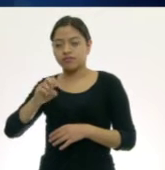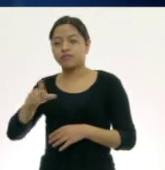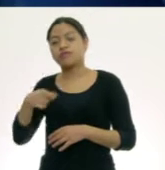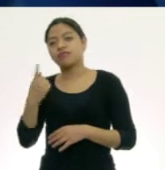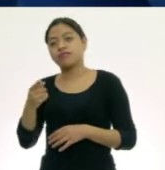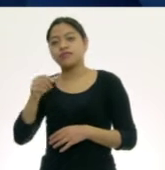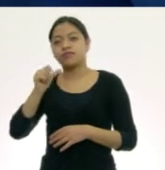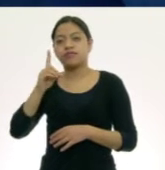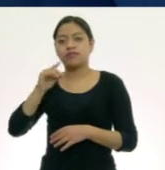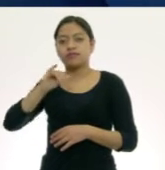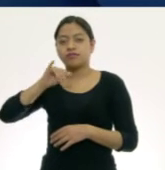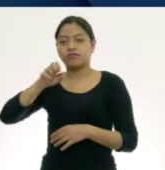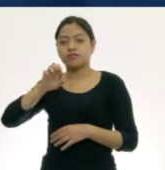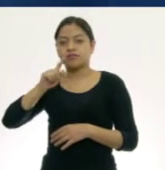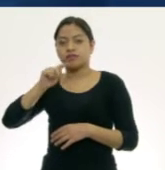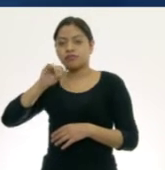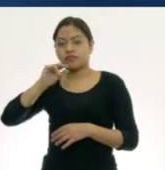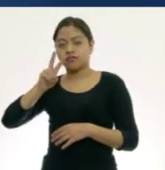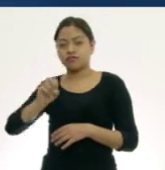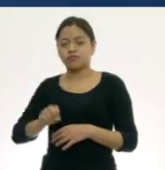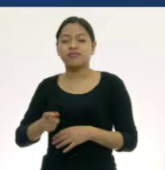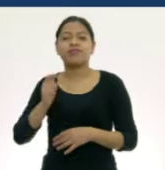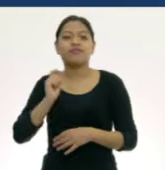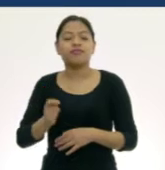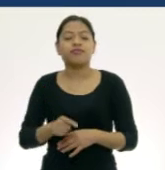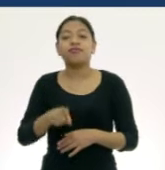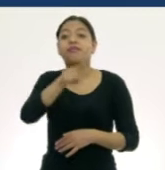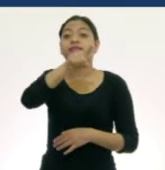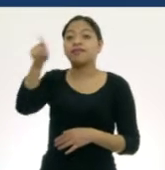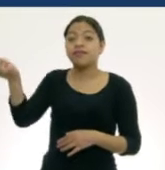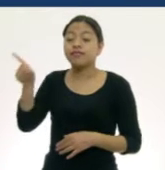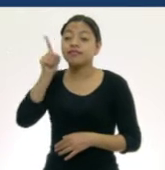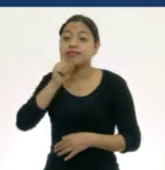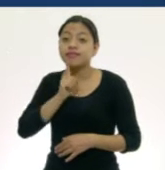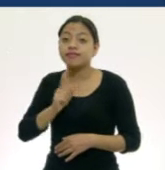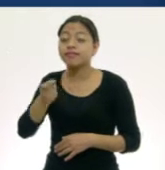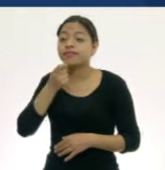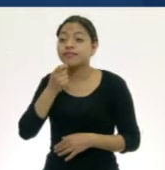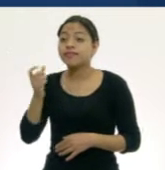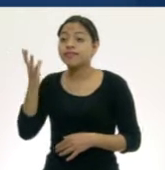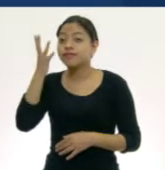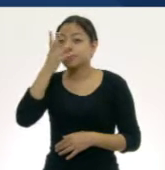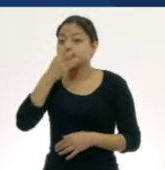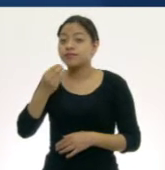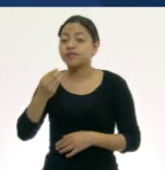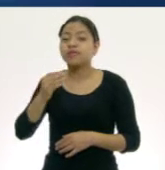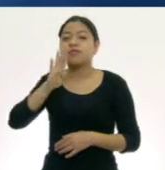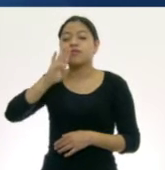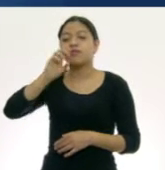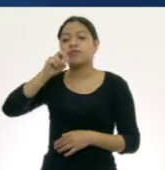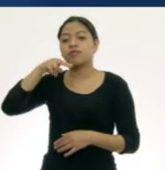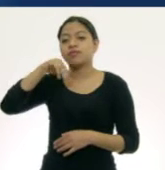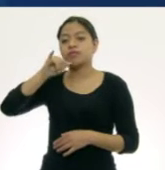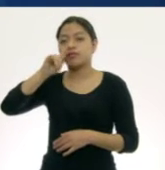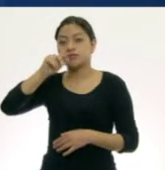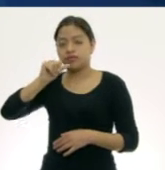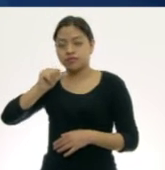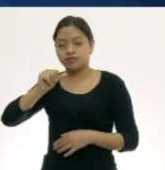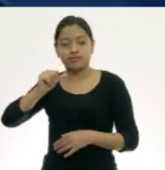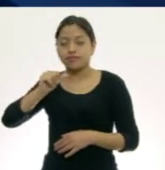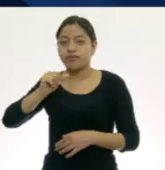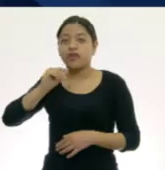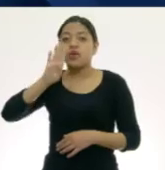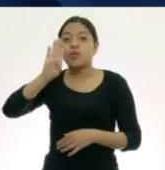las niñas son bonitas, tendría ahí que marcarlo en plural, las niñas son bonitas, ¿verdad?